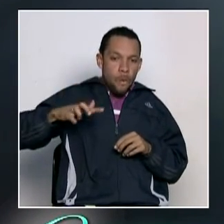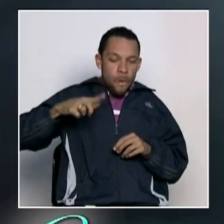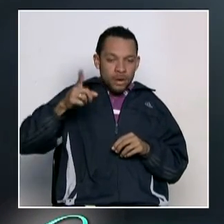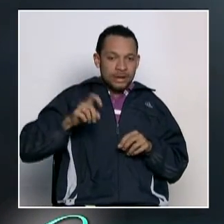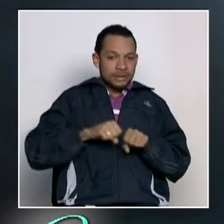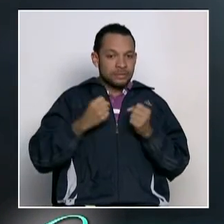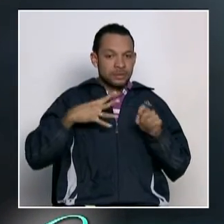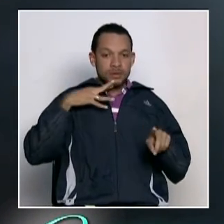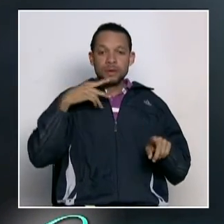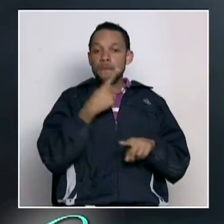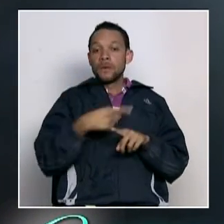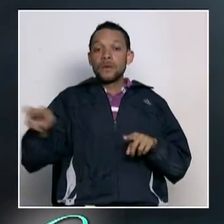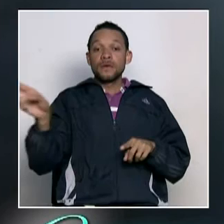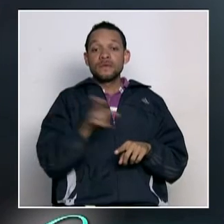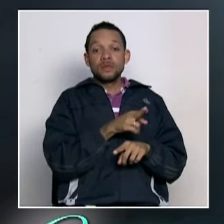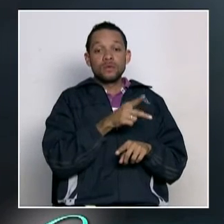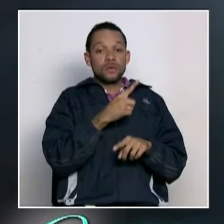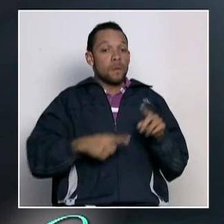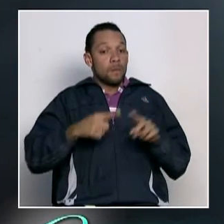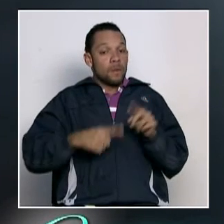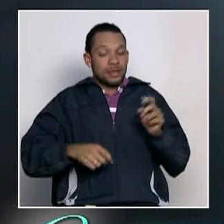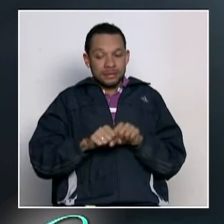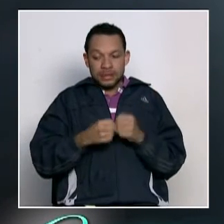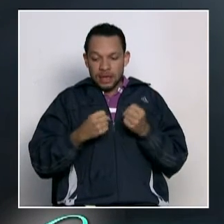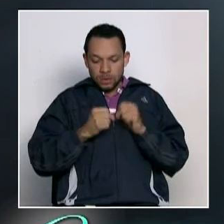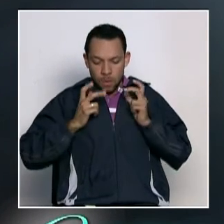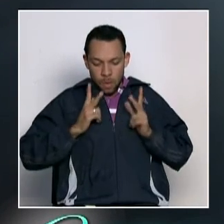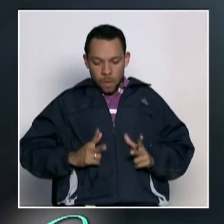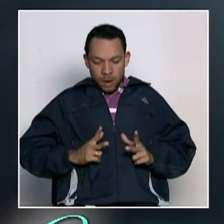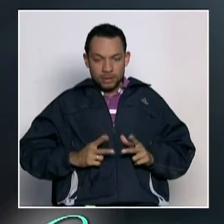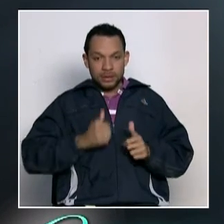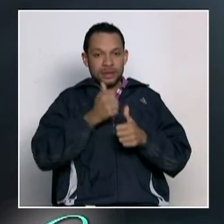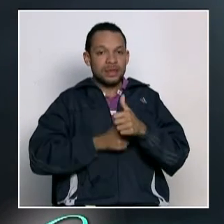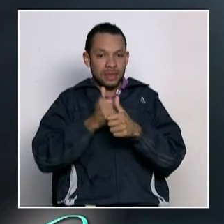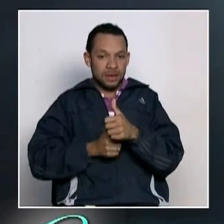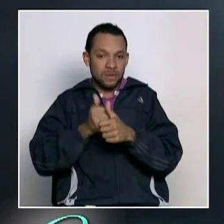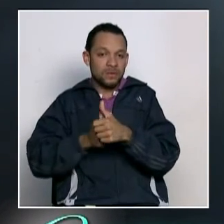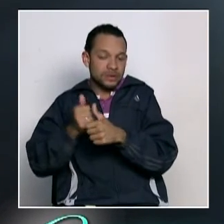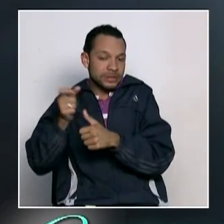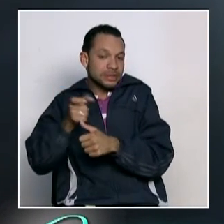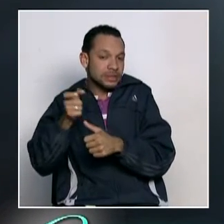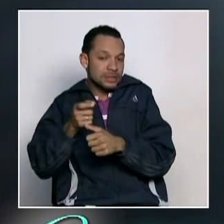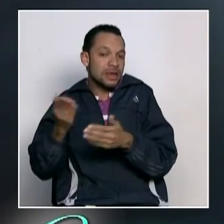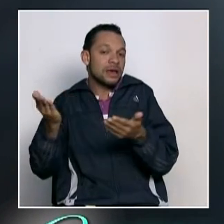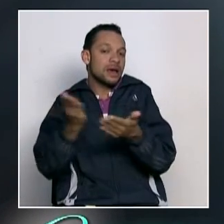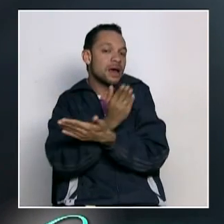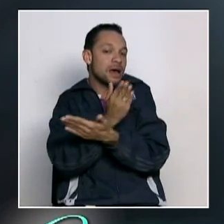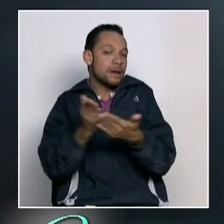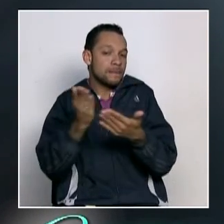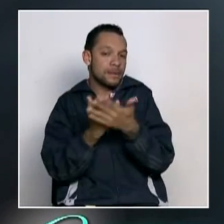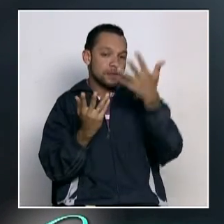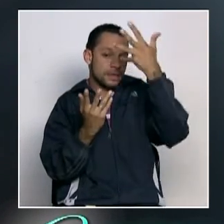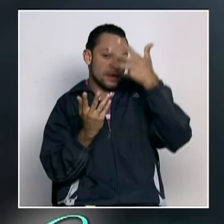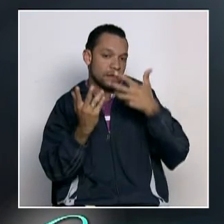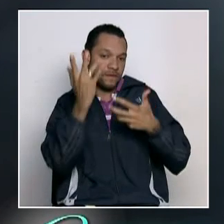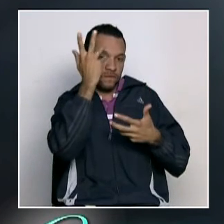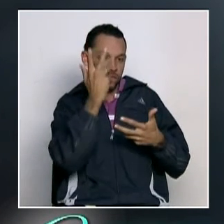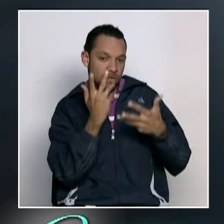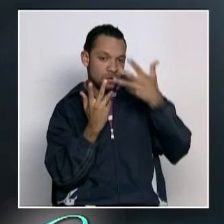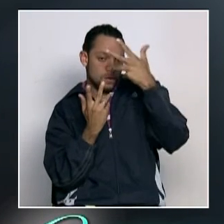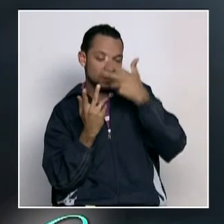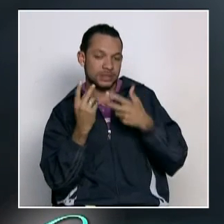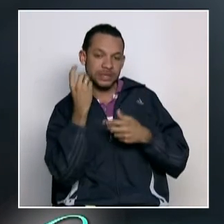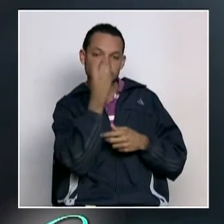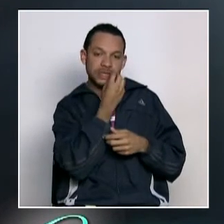no me le conviene, no lo debo utilizar. Esto es individualizar ese paciente, y eso lo puedo hacer con todos los materiales que hay y